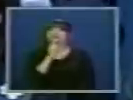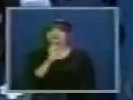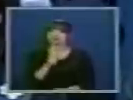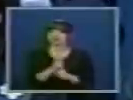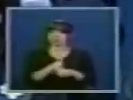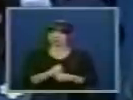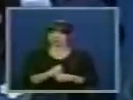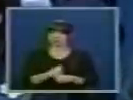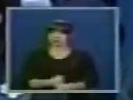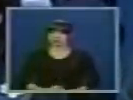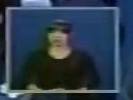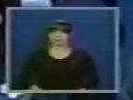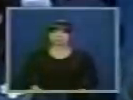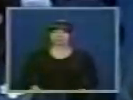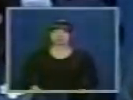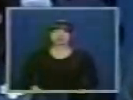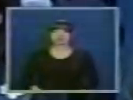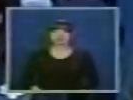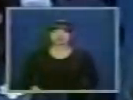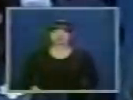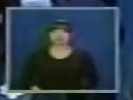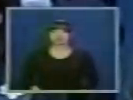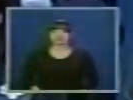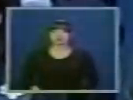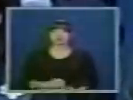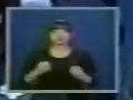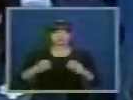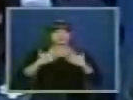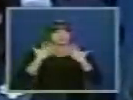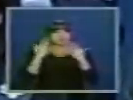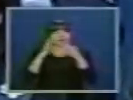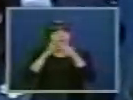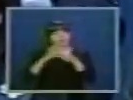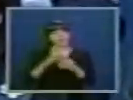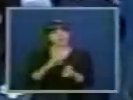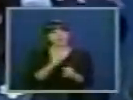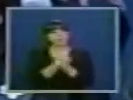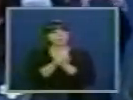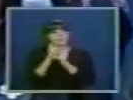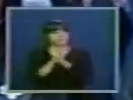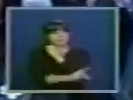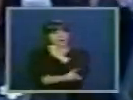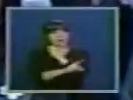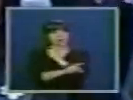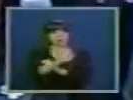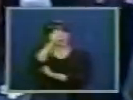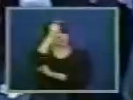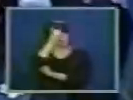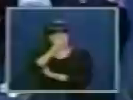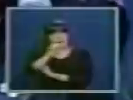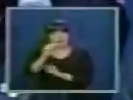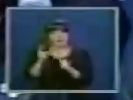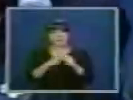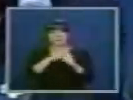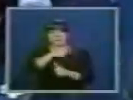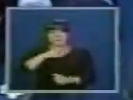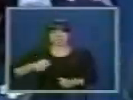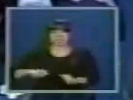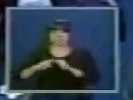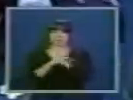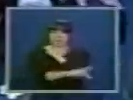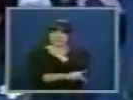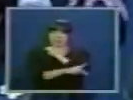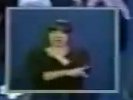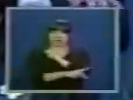realizables. Inspirado en el patriotismo y la sabiduría del primer presidente de la